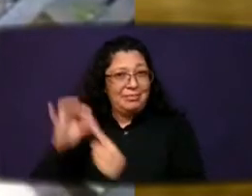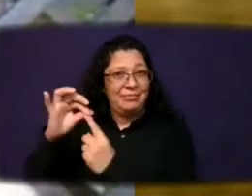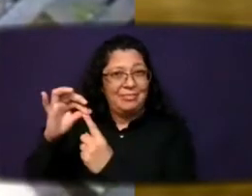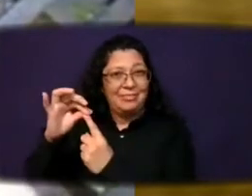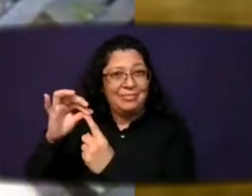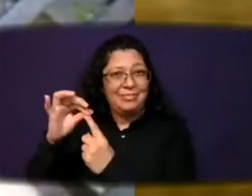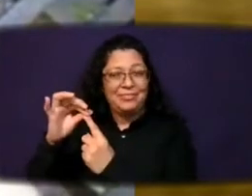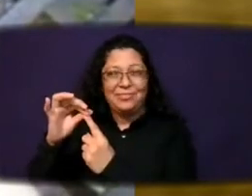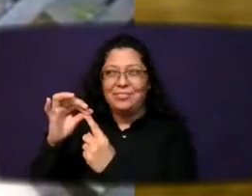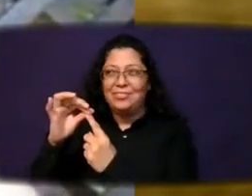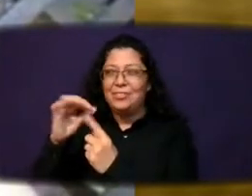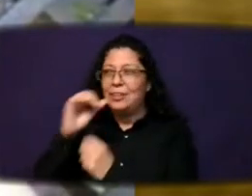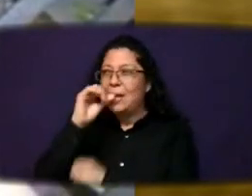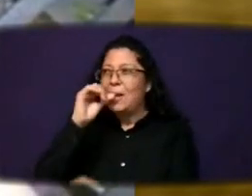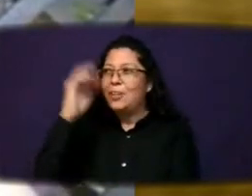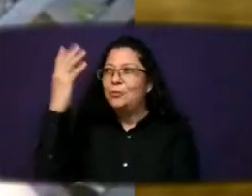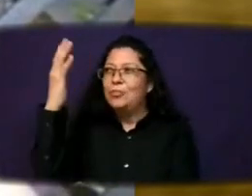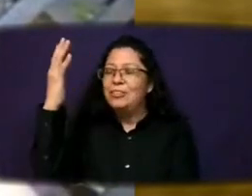el nogal.